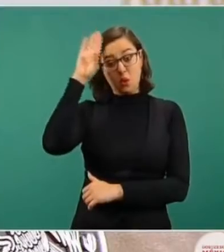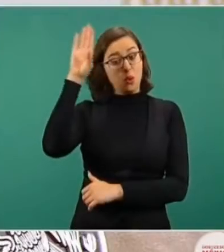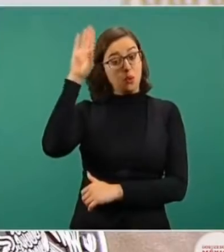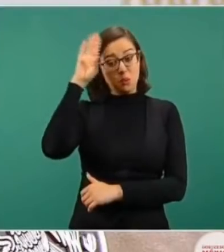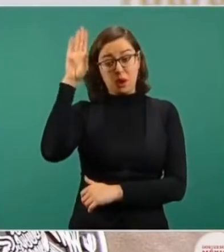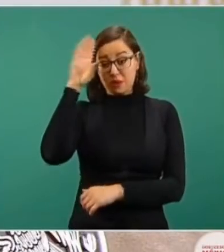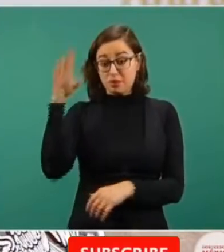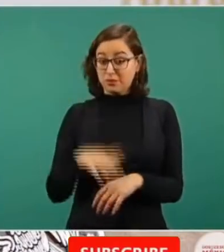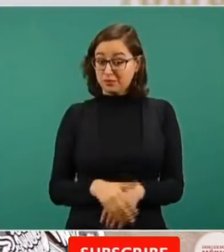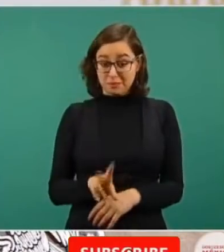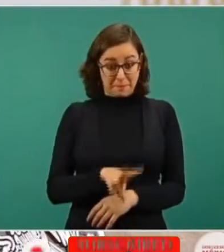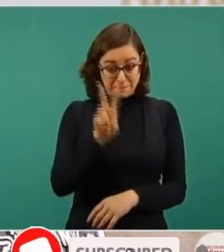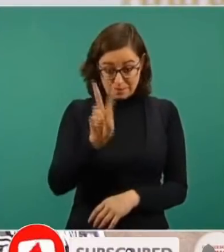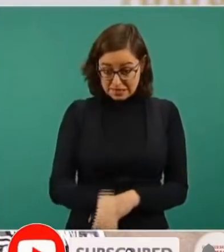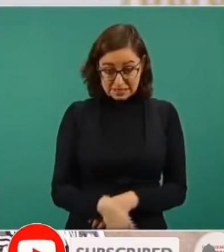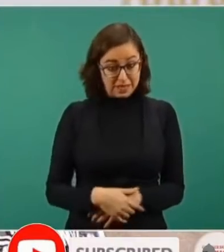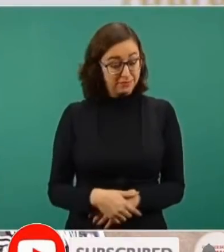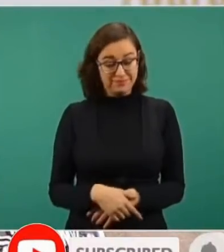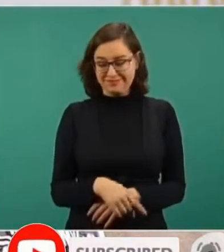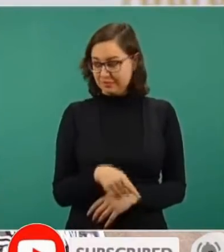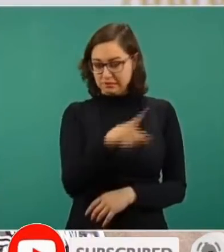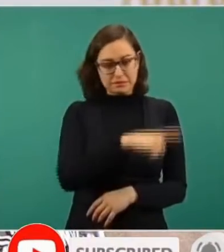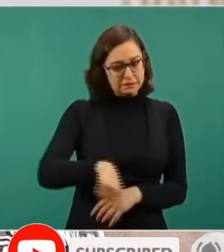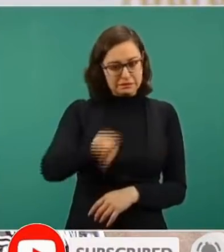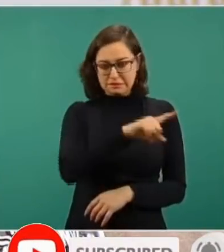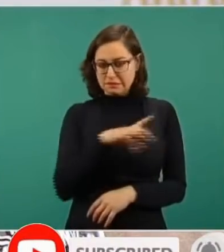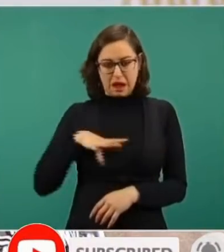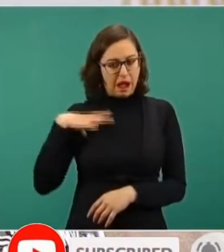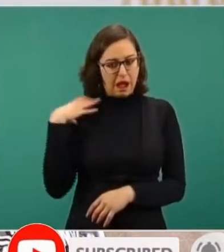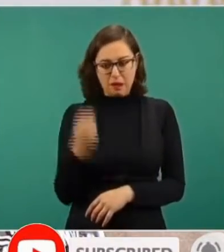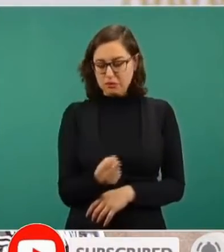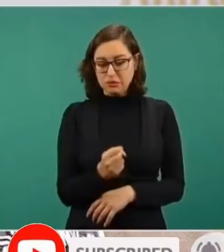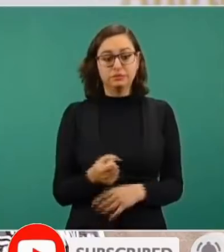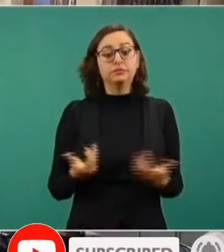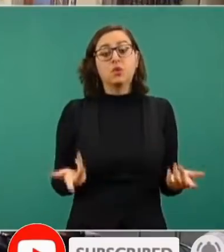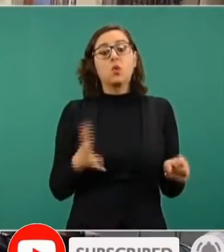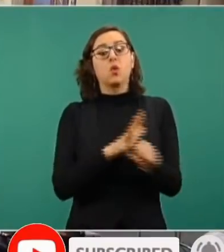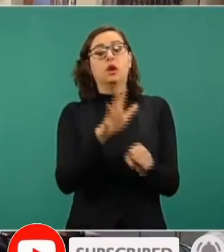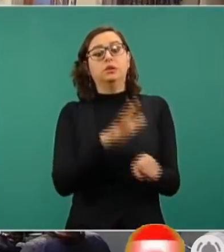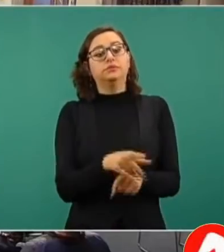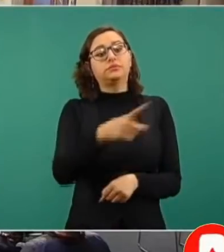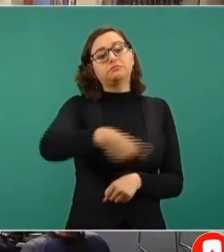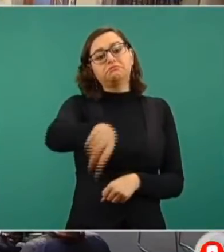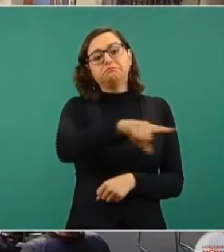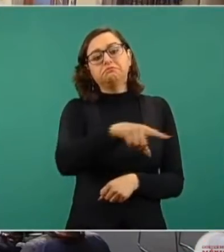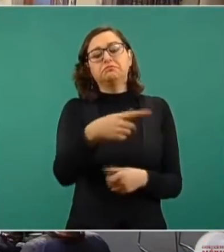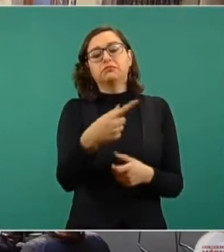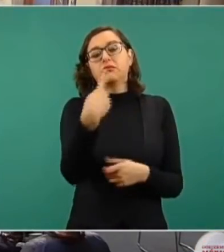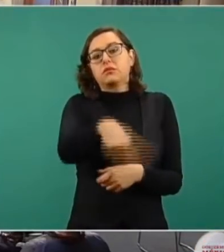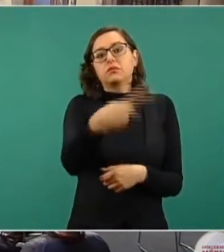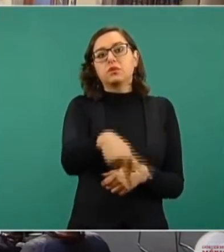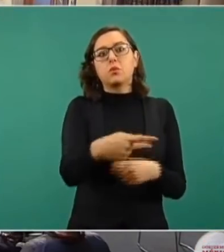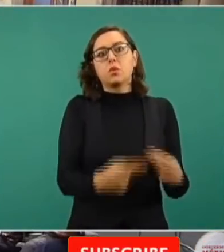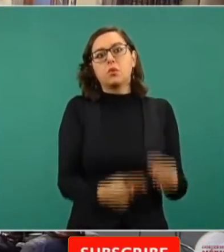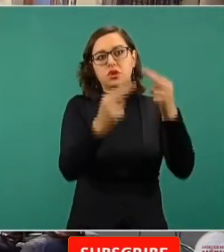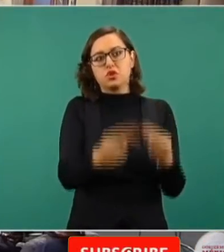es una invención verdaderamente increíble. Las sociedades de autoabasto, en las que un generador, fíjense,